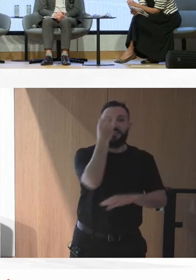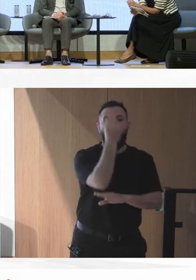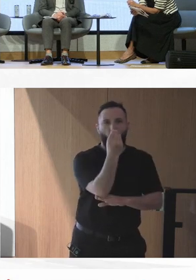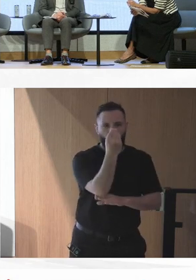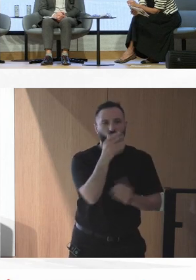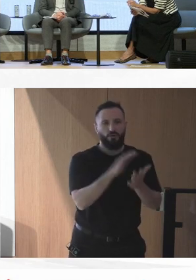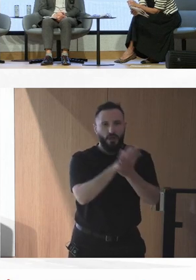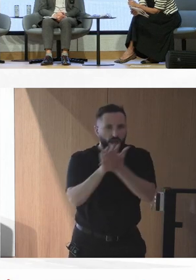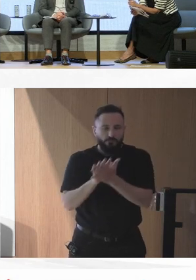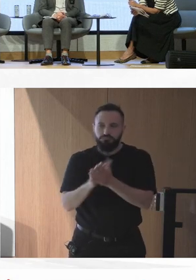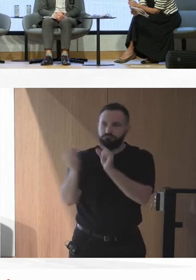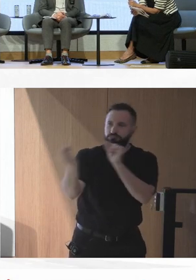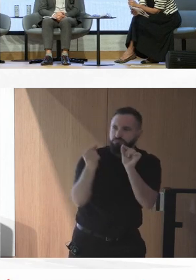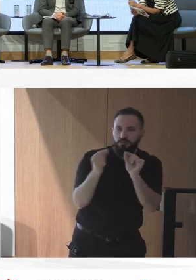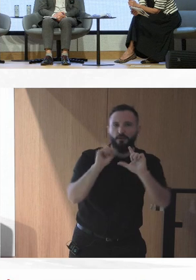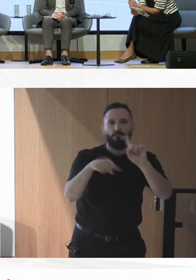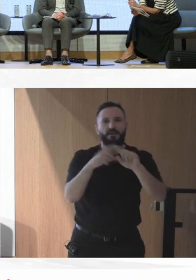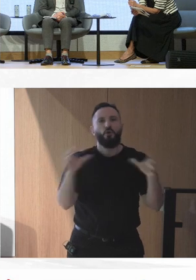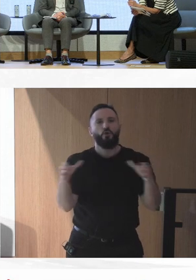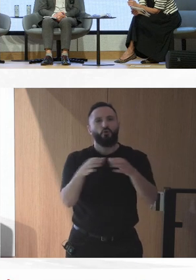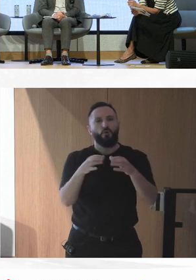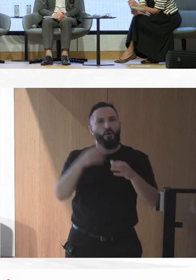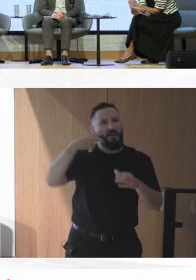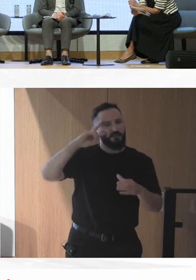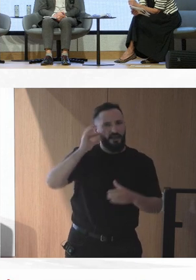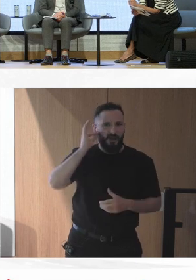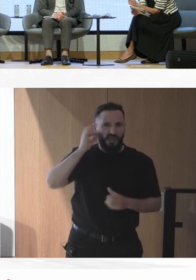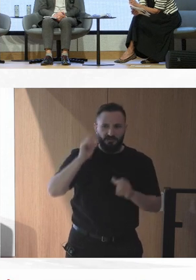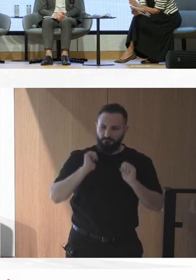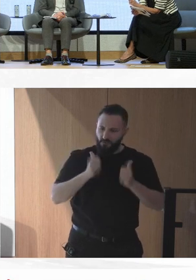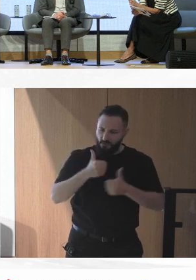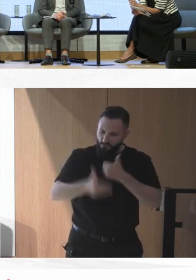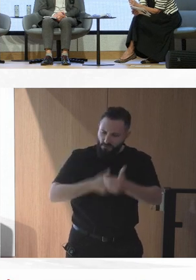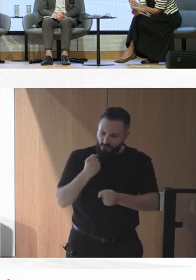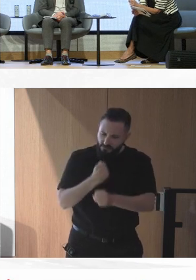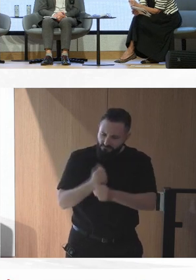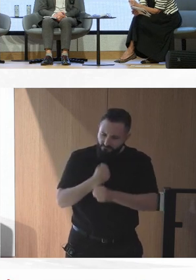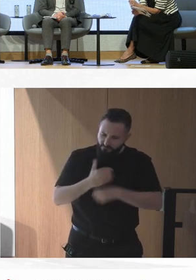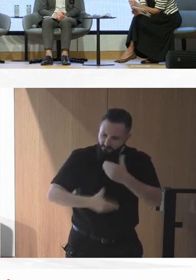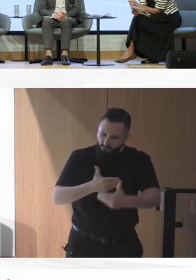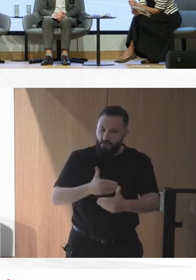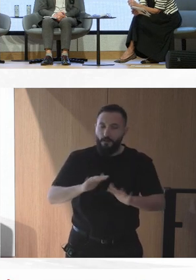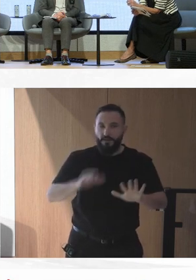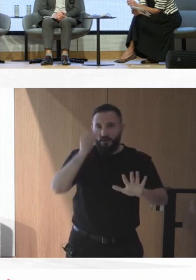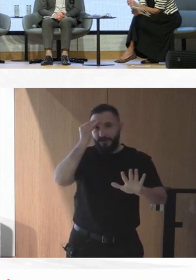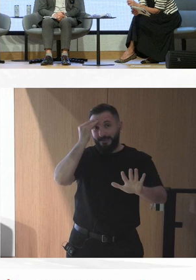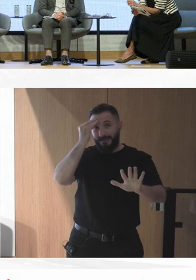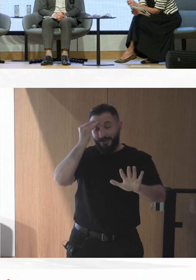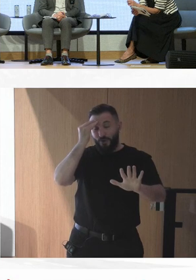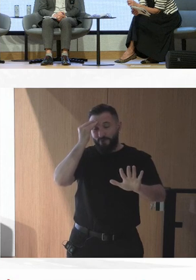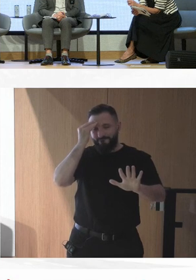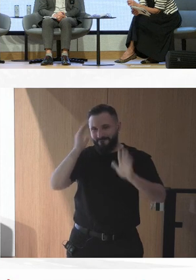¿no? Y hay un grupo de expertas que van a empezar a trabajar, ¿no?, en todo esto, pero bueno, creo que todavía